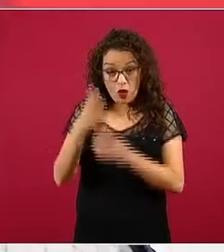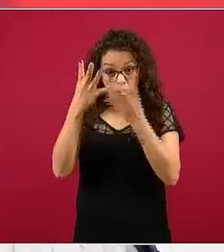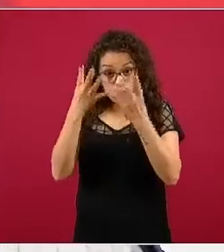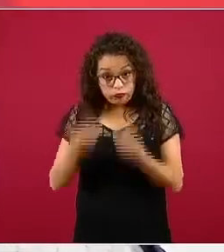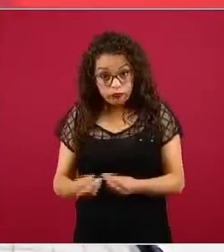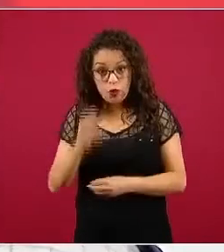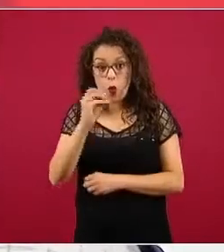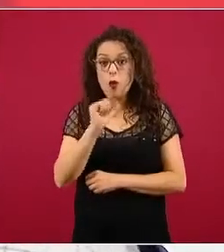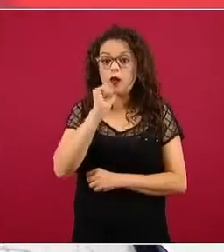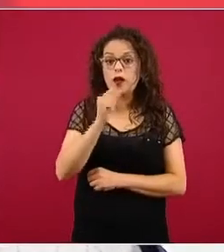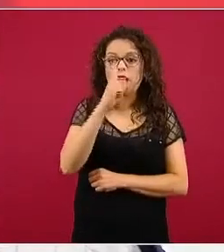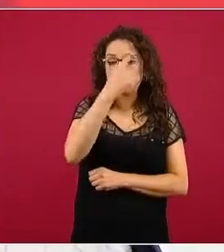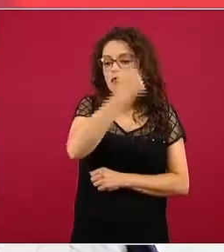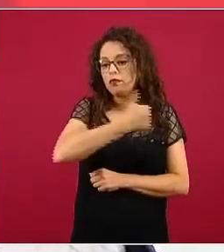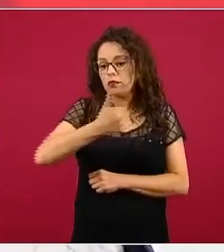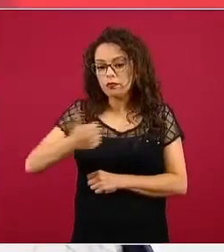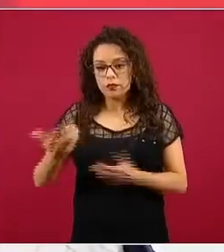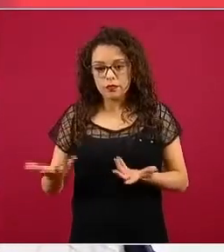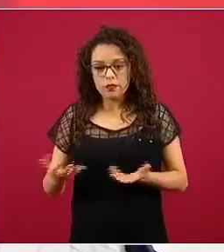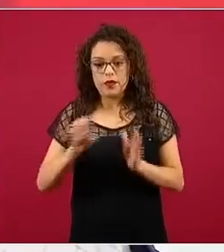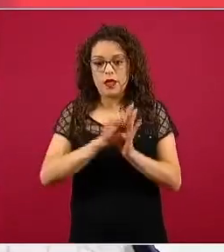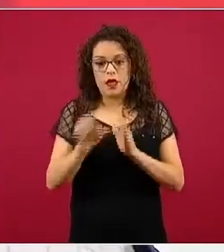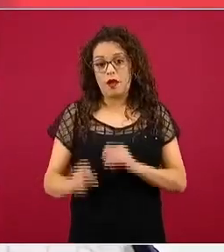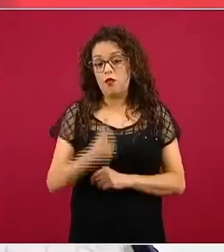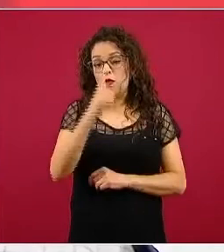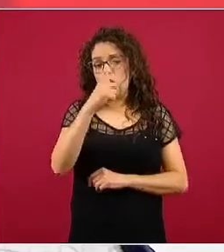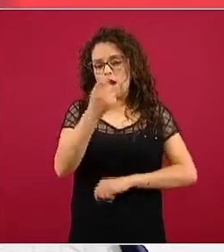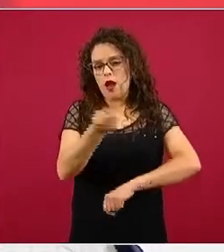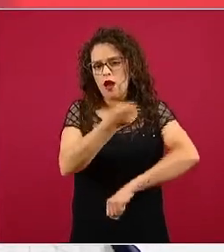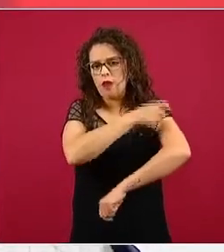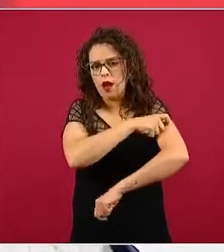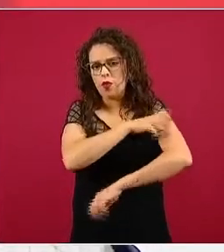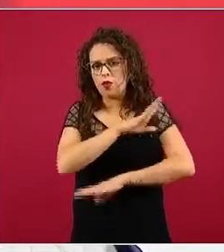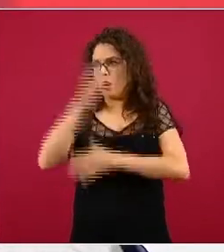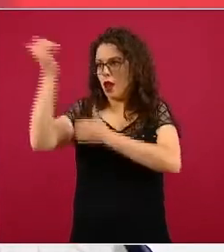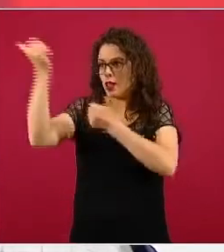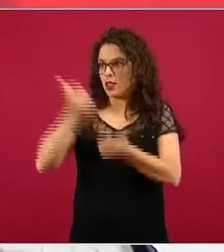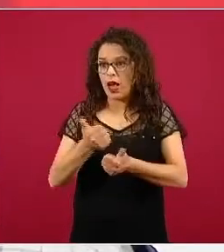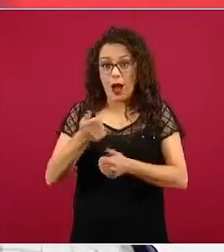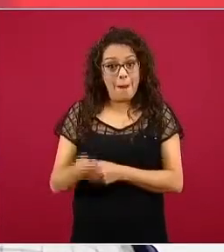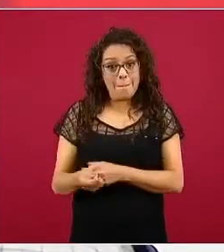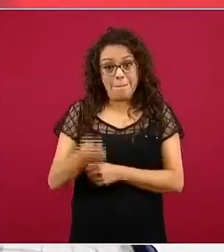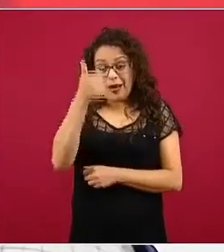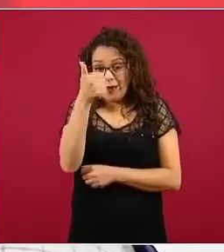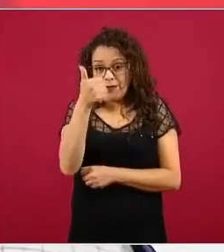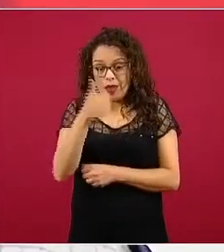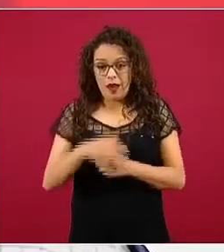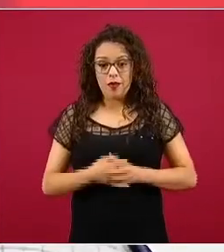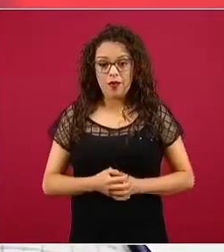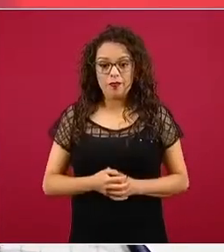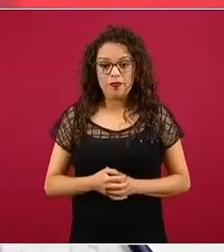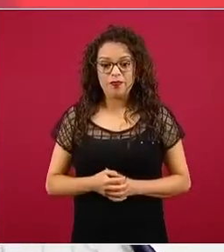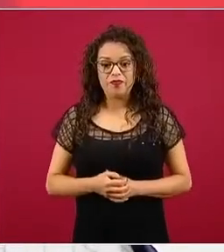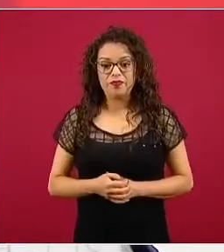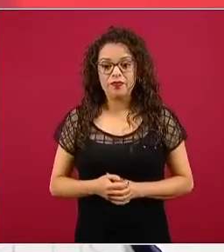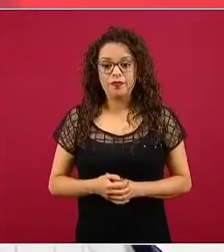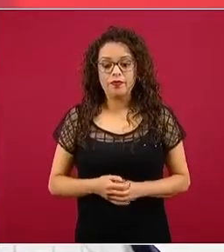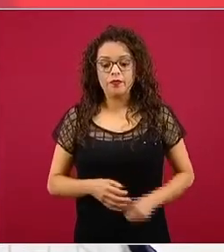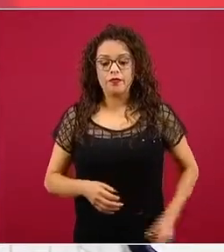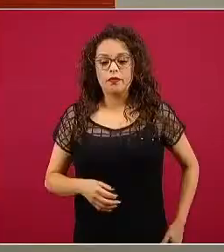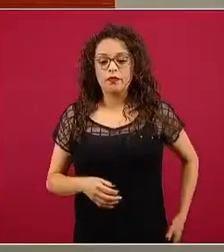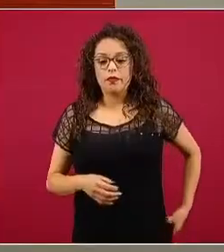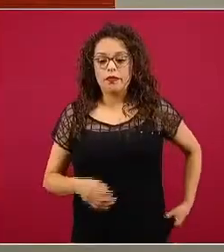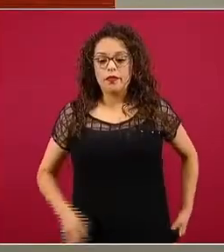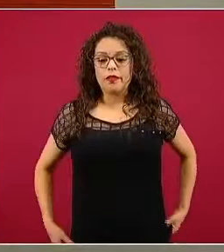ellas. Entonces, si una vacuna, lógicamente, llega primero y queda su disponibilidad una